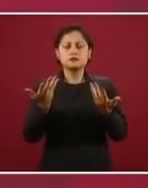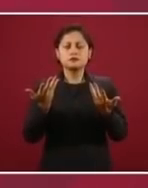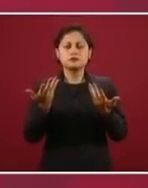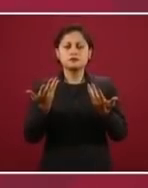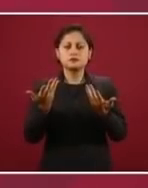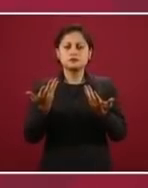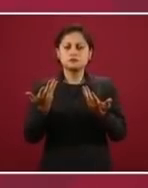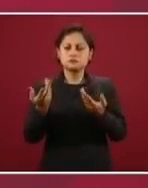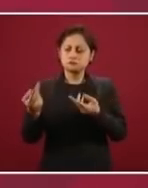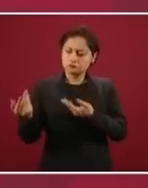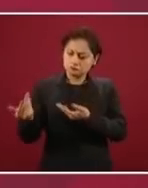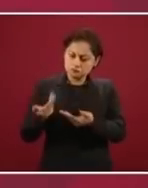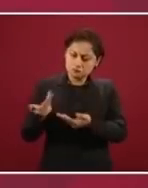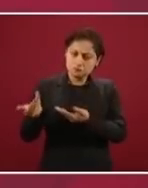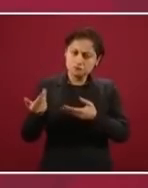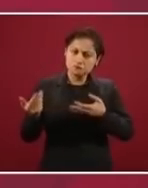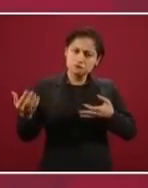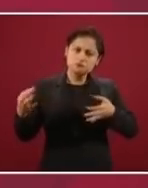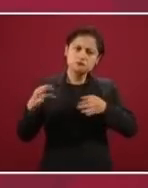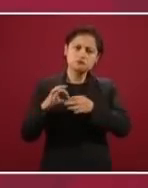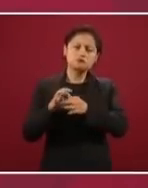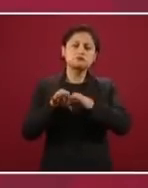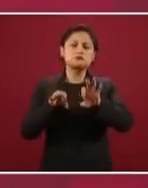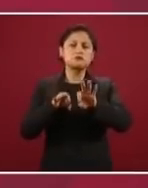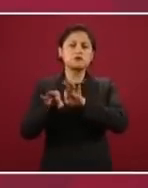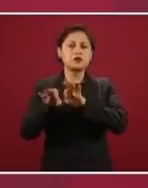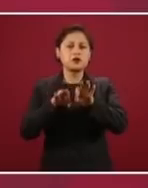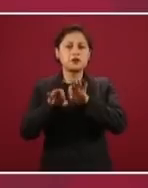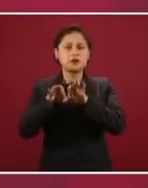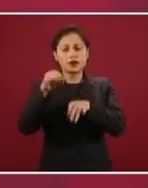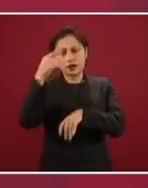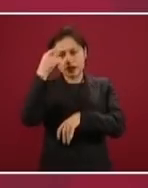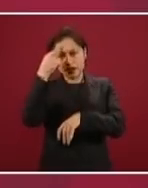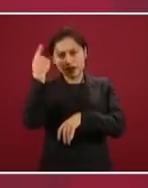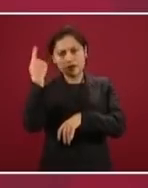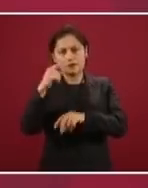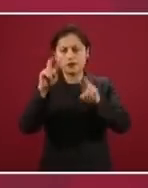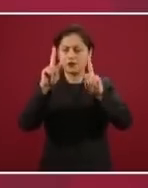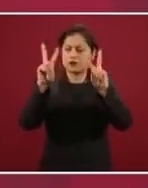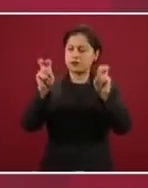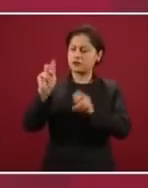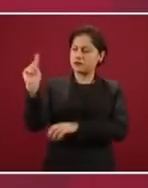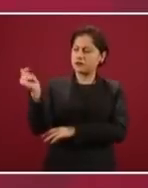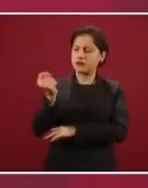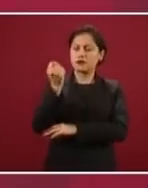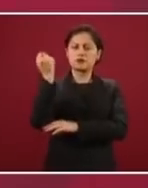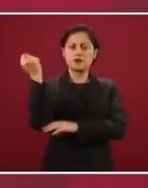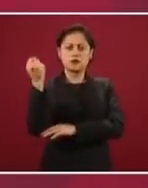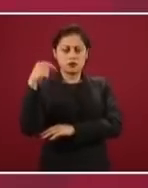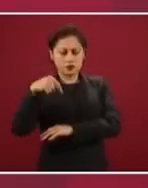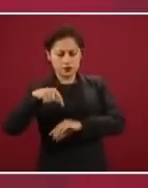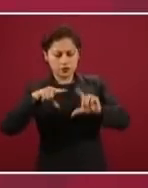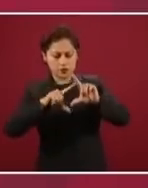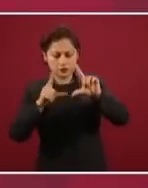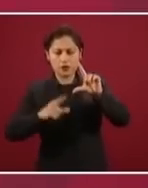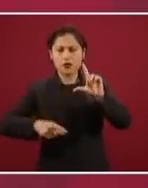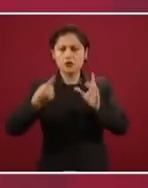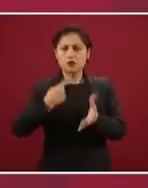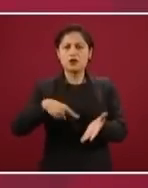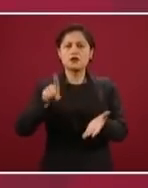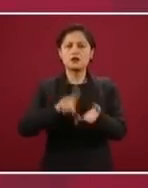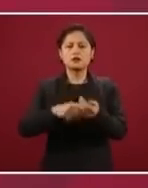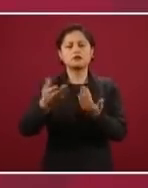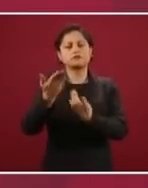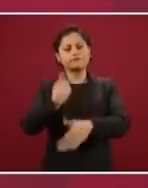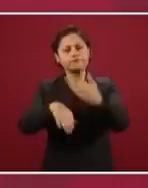conjunta y avanzar en lo tecnológico en nuestro país es muy grato